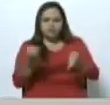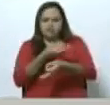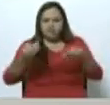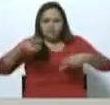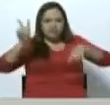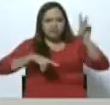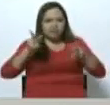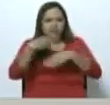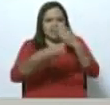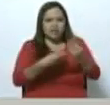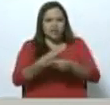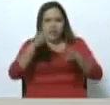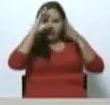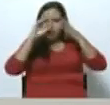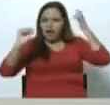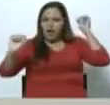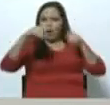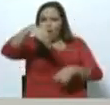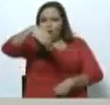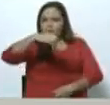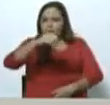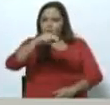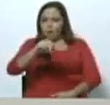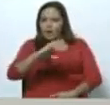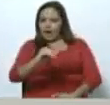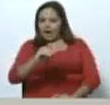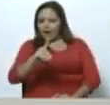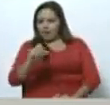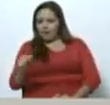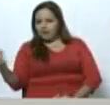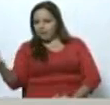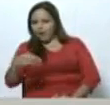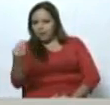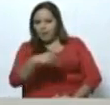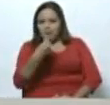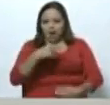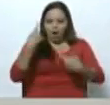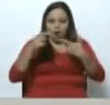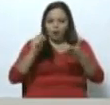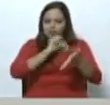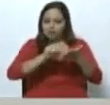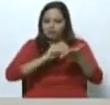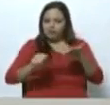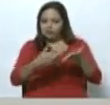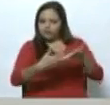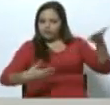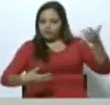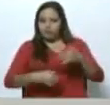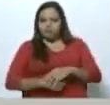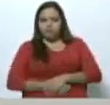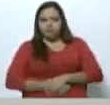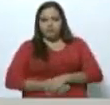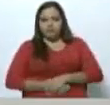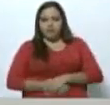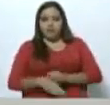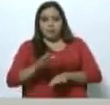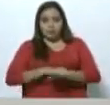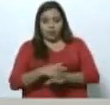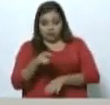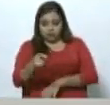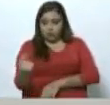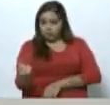compañero embajador Samuel Moncada, pero además agregarle otros documentos, porque eso no está